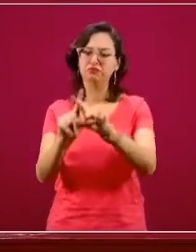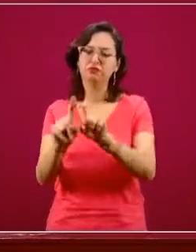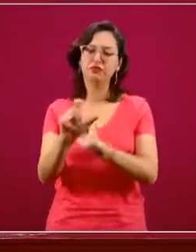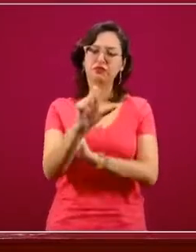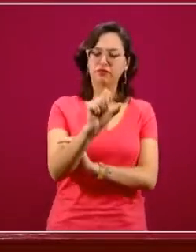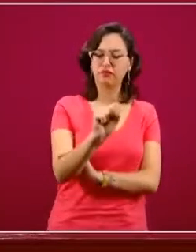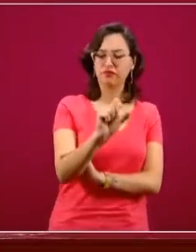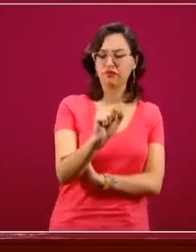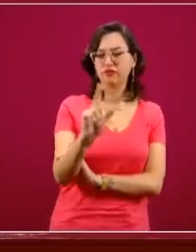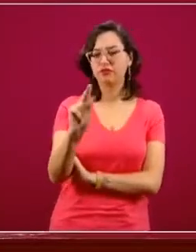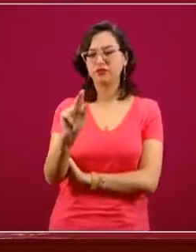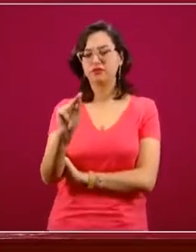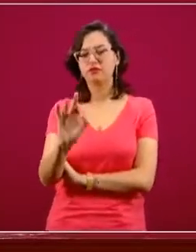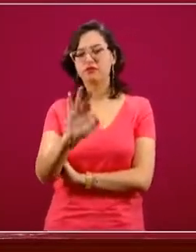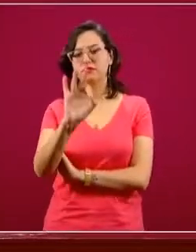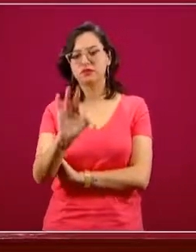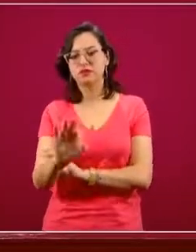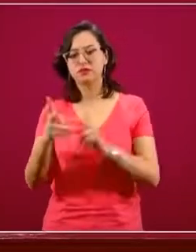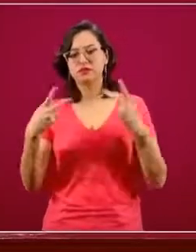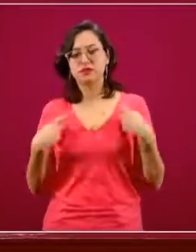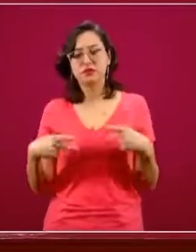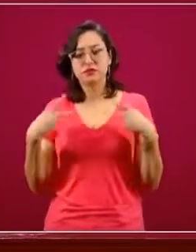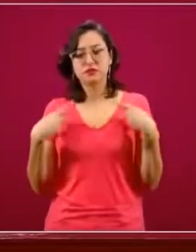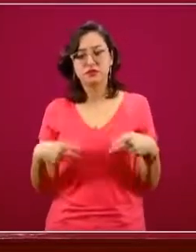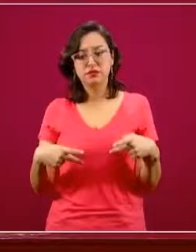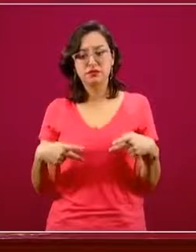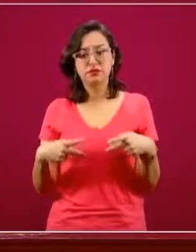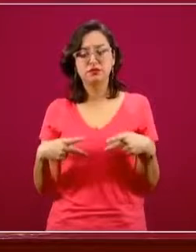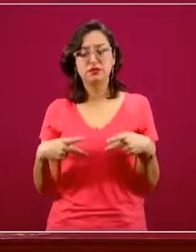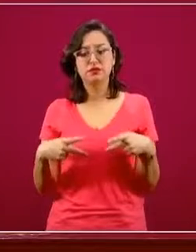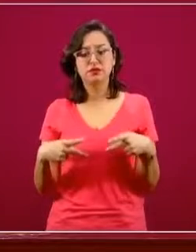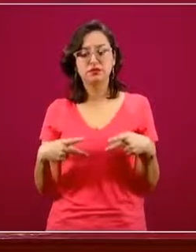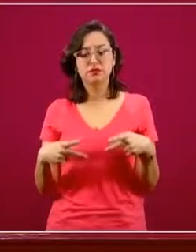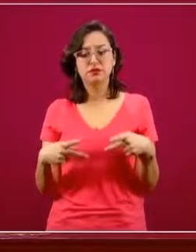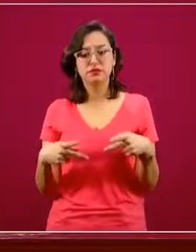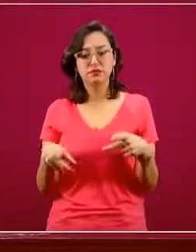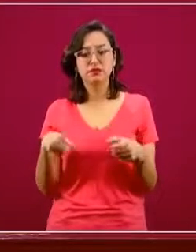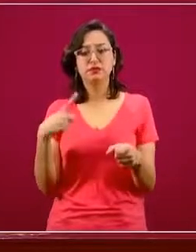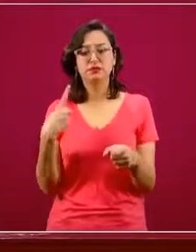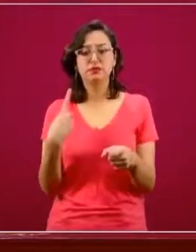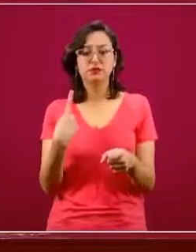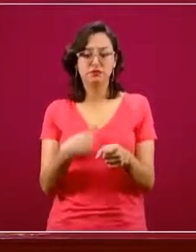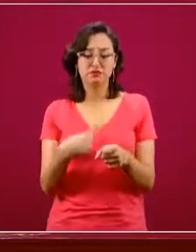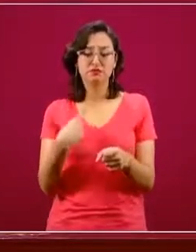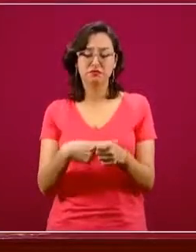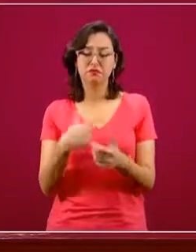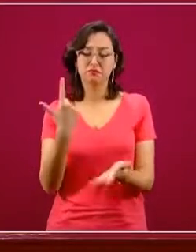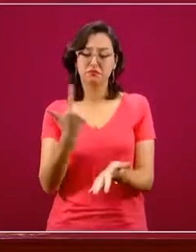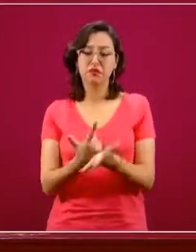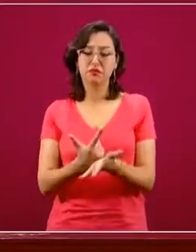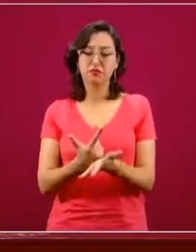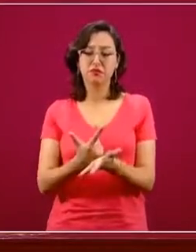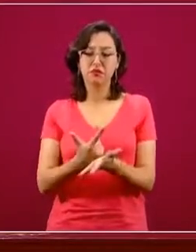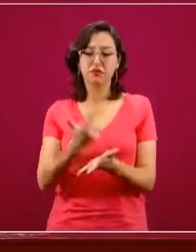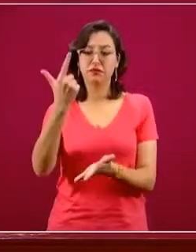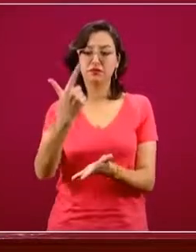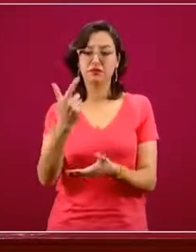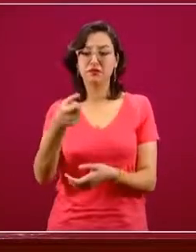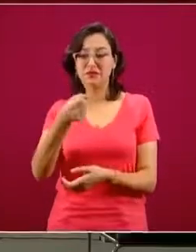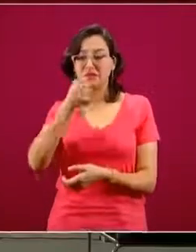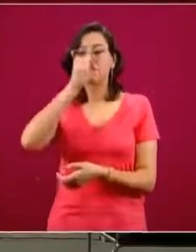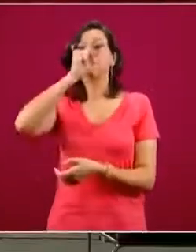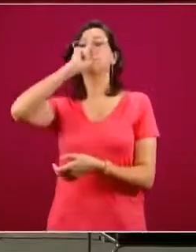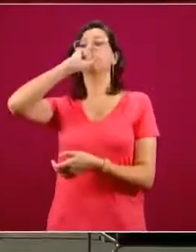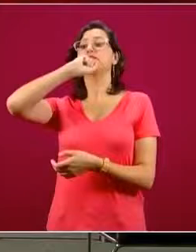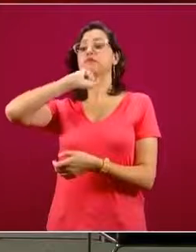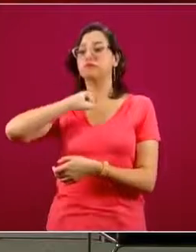y el 80% de las personas que están en una cama crítica, es decir, que necesitan ser intubadas y están con